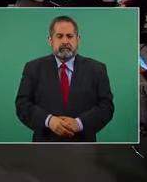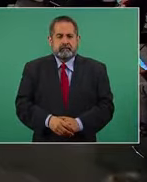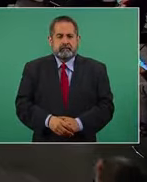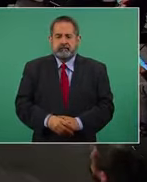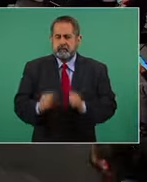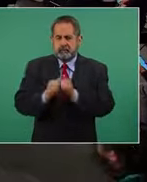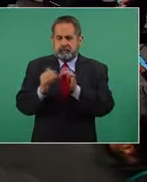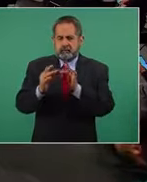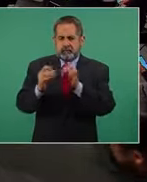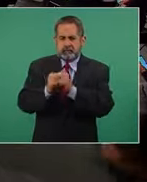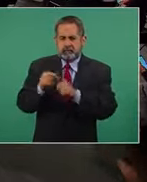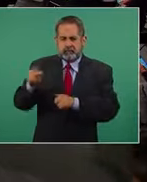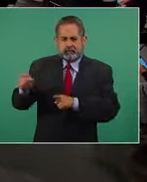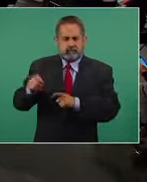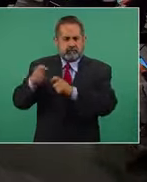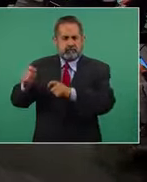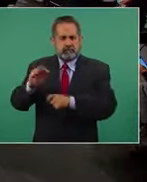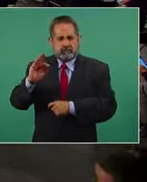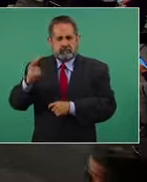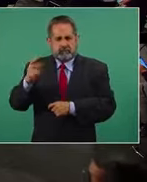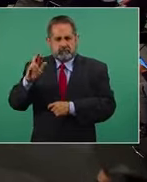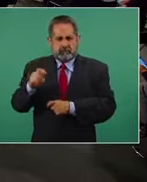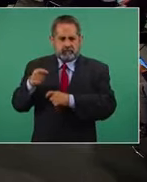Lo vamos a entregar a la fiscalía.